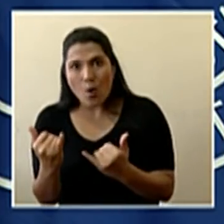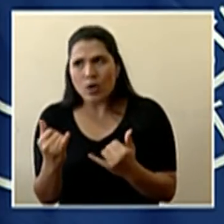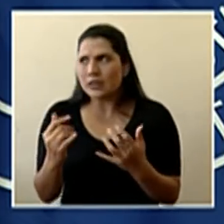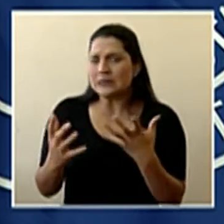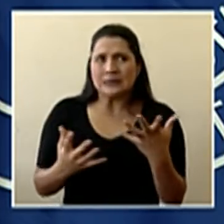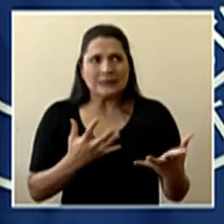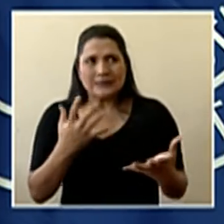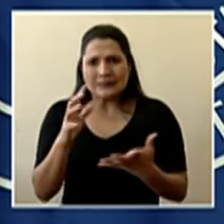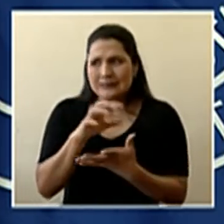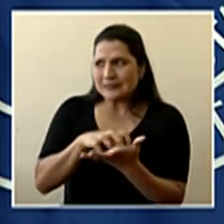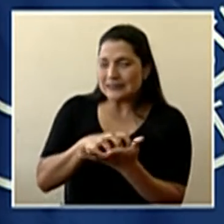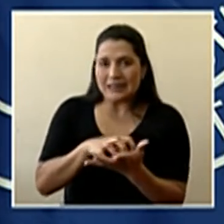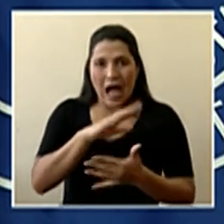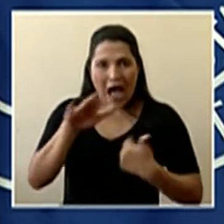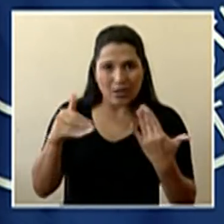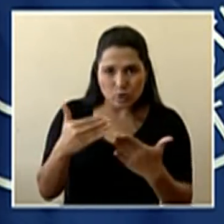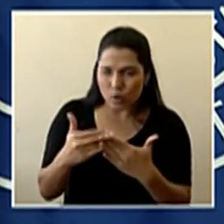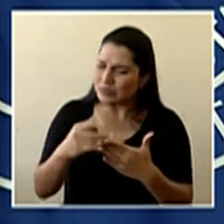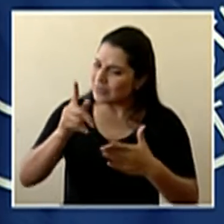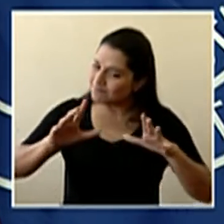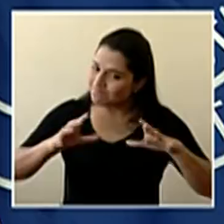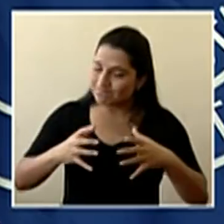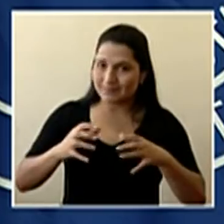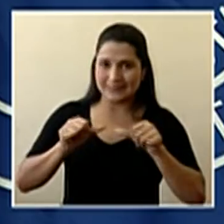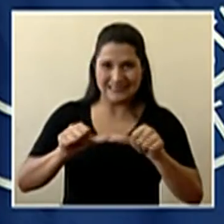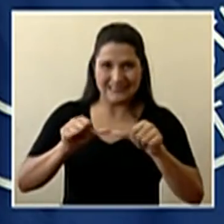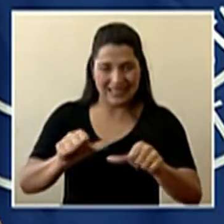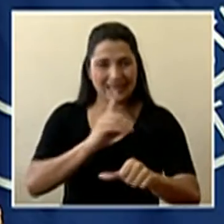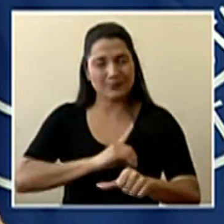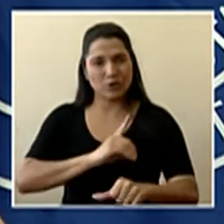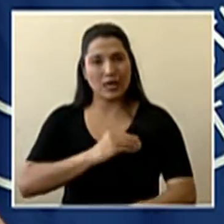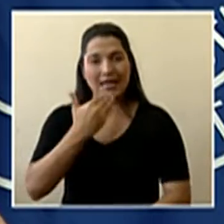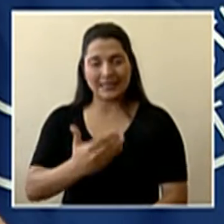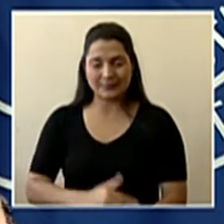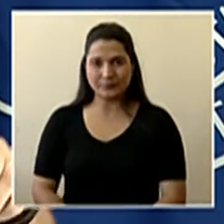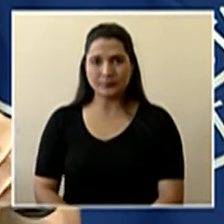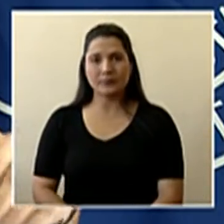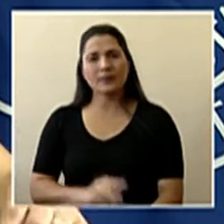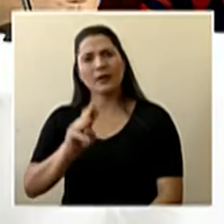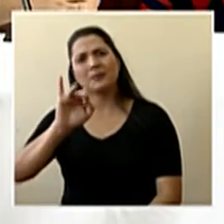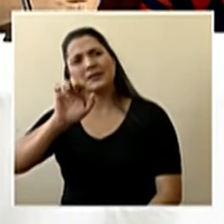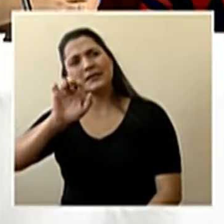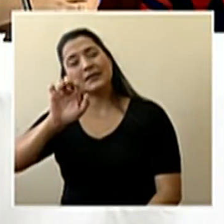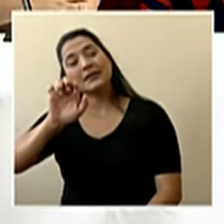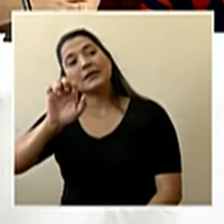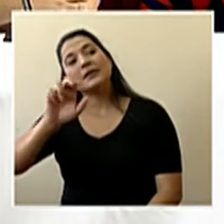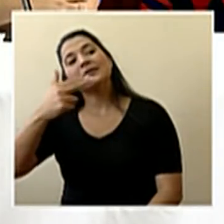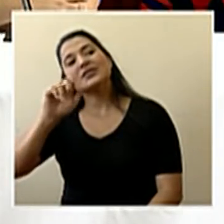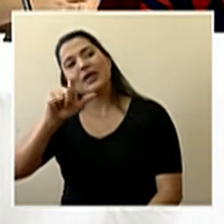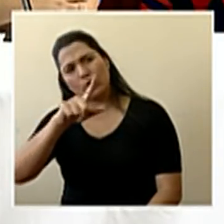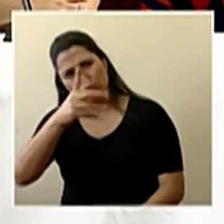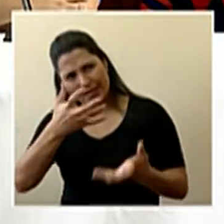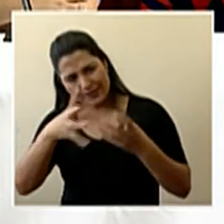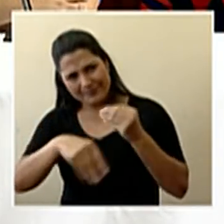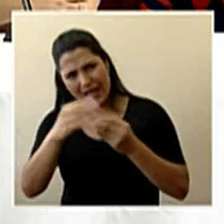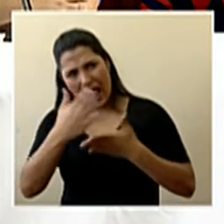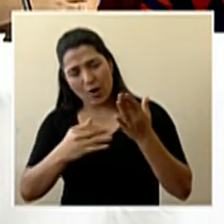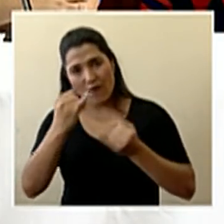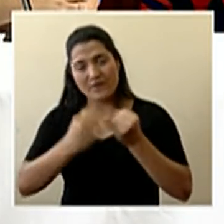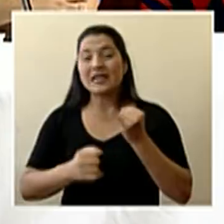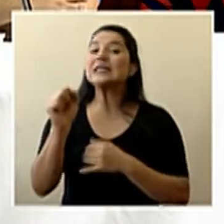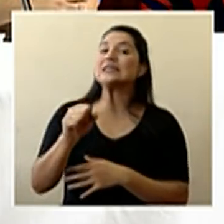mundo, y tenemos que ser constantes en esa disciplina. Gracias. Don Michael, usted quería hacer una aclaración final. Sí, no, gracias. Es en